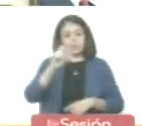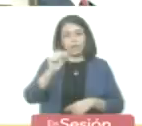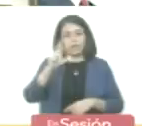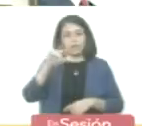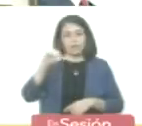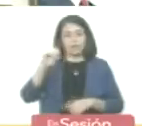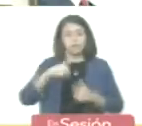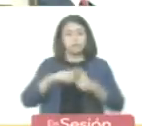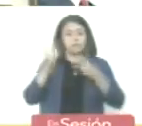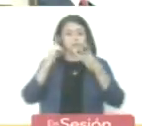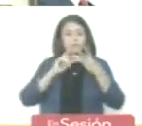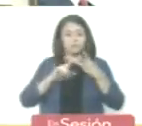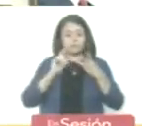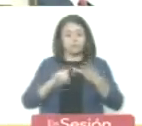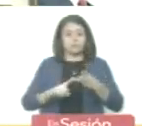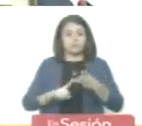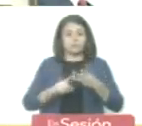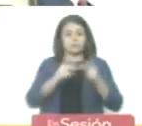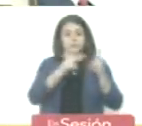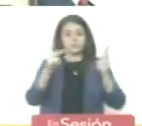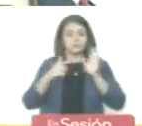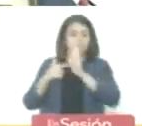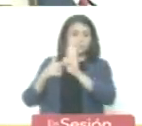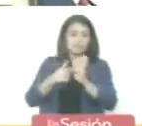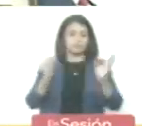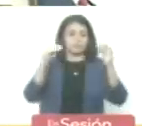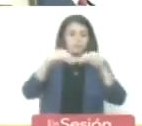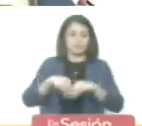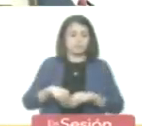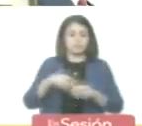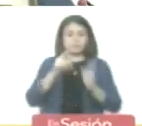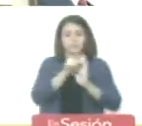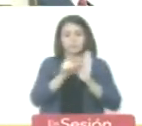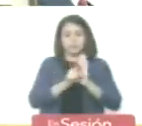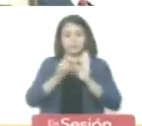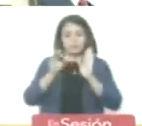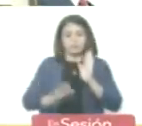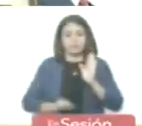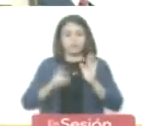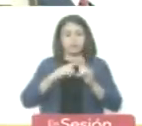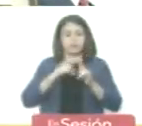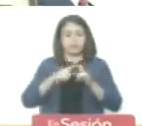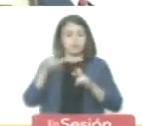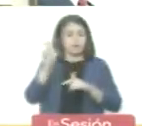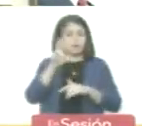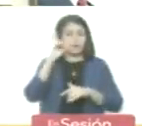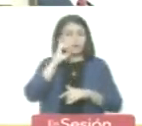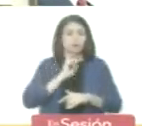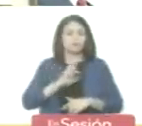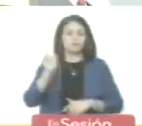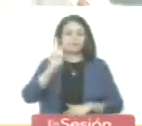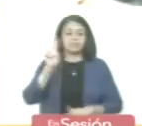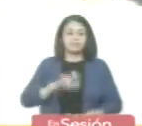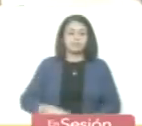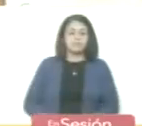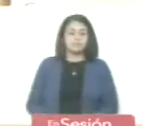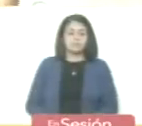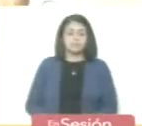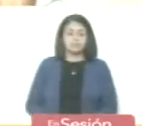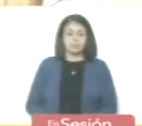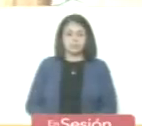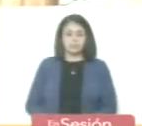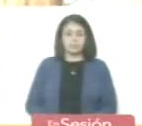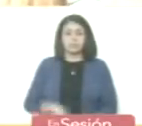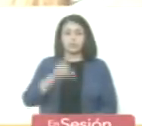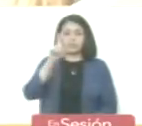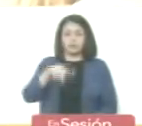Vivas. Tercero, publicar el presente acuerdo en la Gaceta Oficial de la República Bolivariana de Venezuela